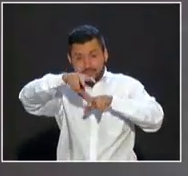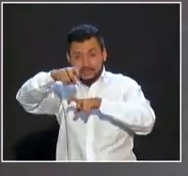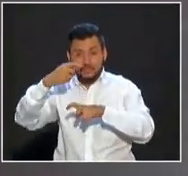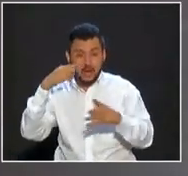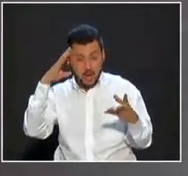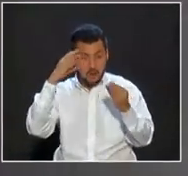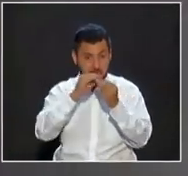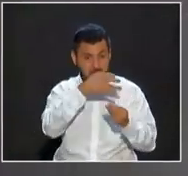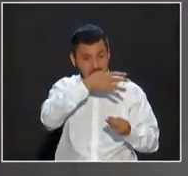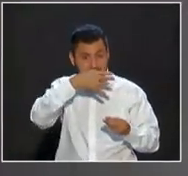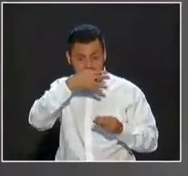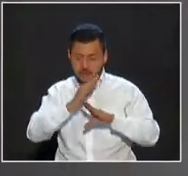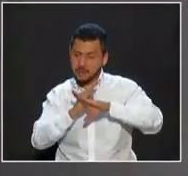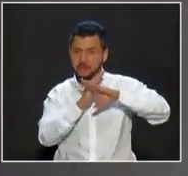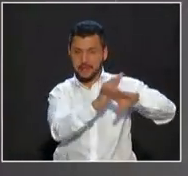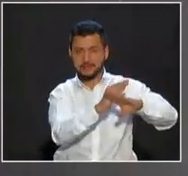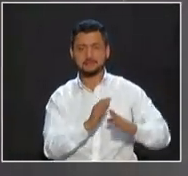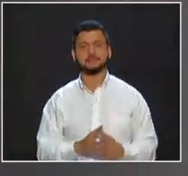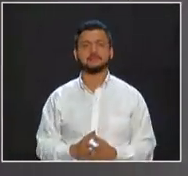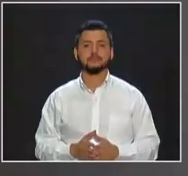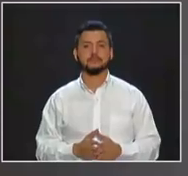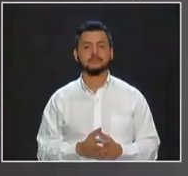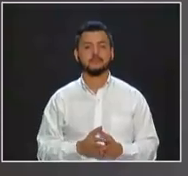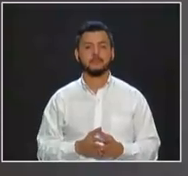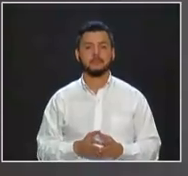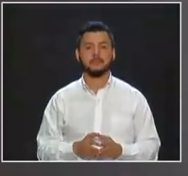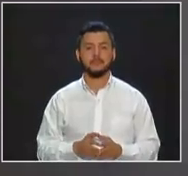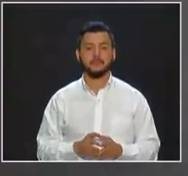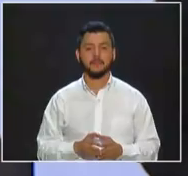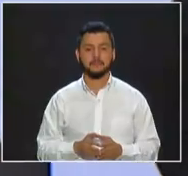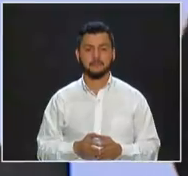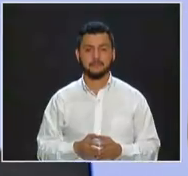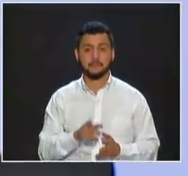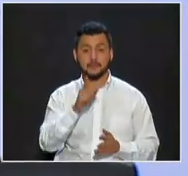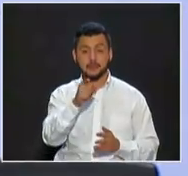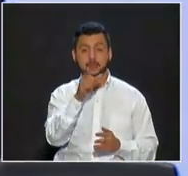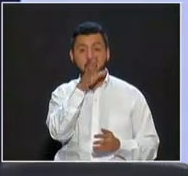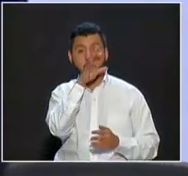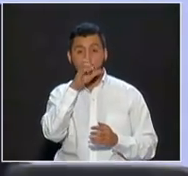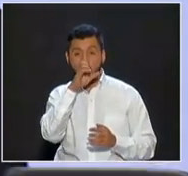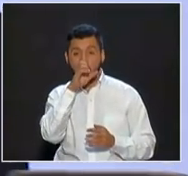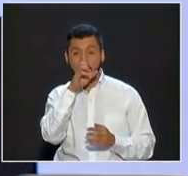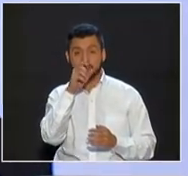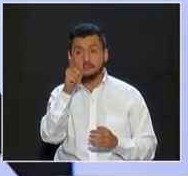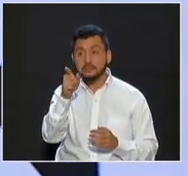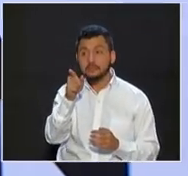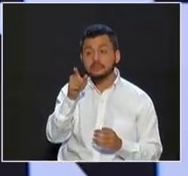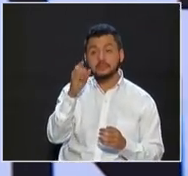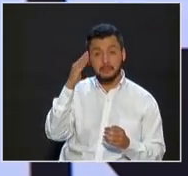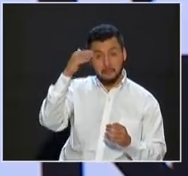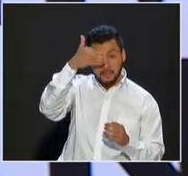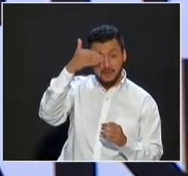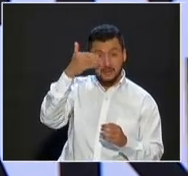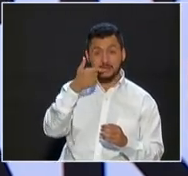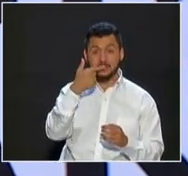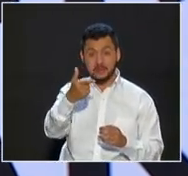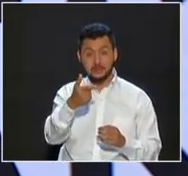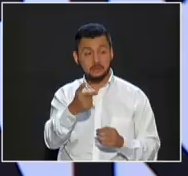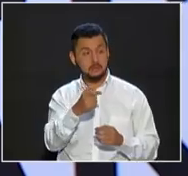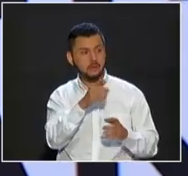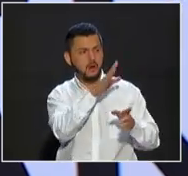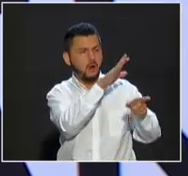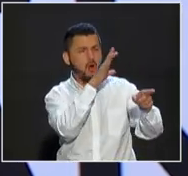yo he escuchado al doctor tobón que en esa oficina antidroga va a nombrar a un desmovilizado de las farc yo no estoy de acuerdo con eso